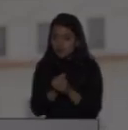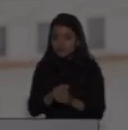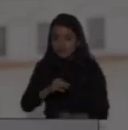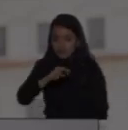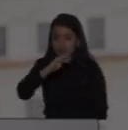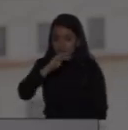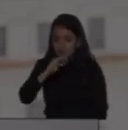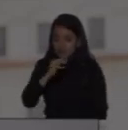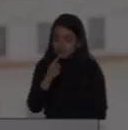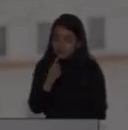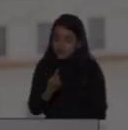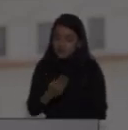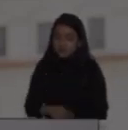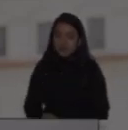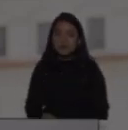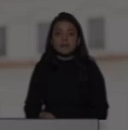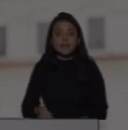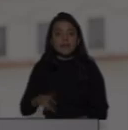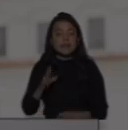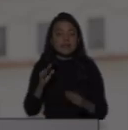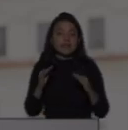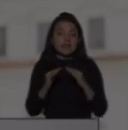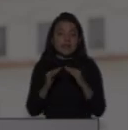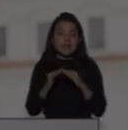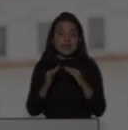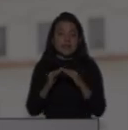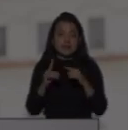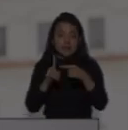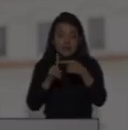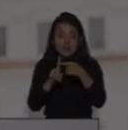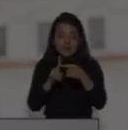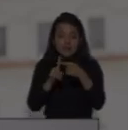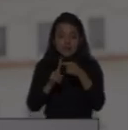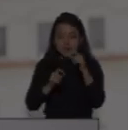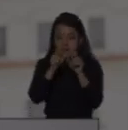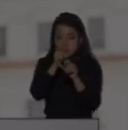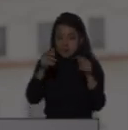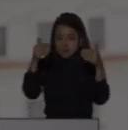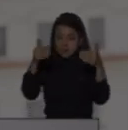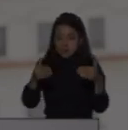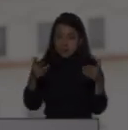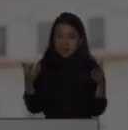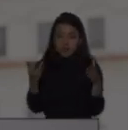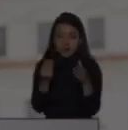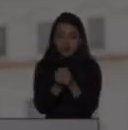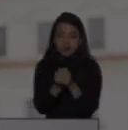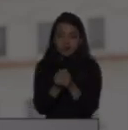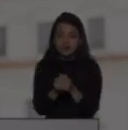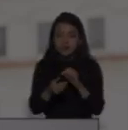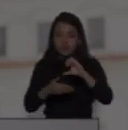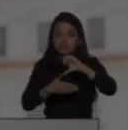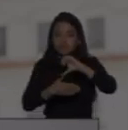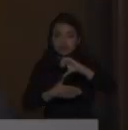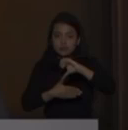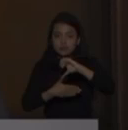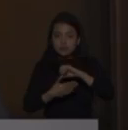Colombia la Iglesia Católica tiene un plan piloto para la inclusión de estas personas con discapacidad en el sur del